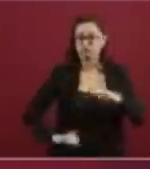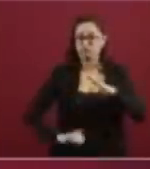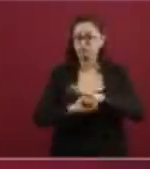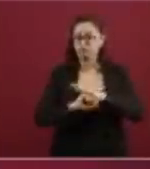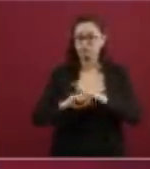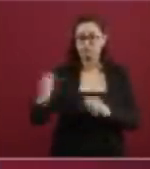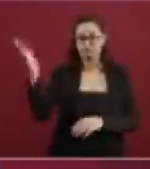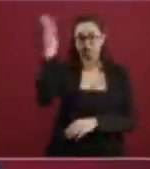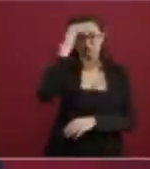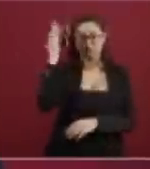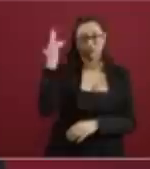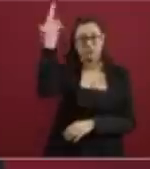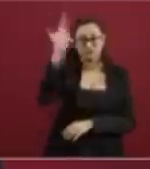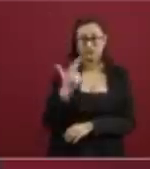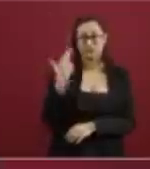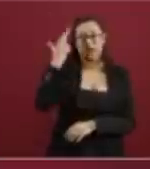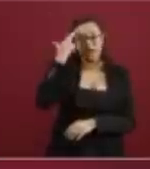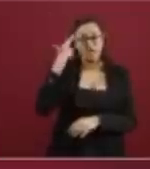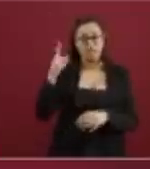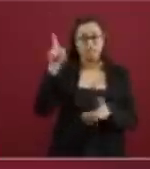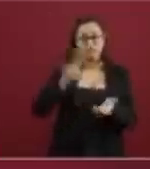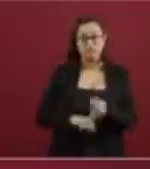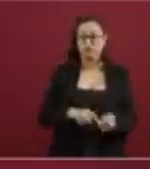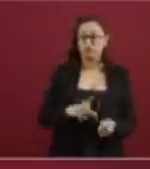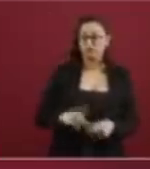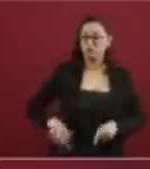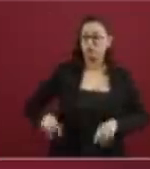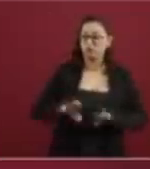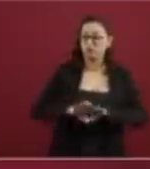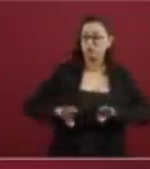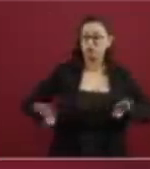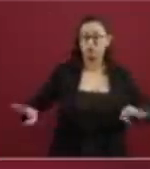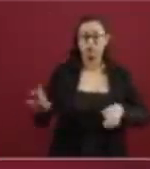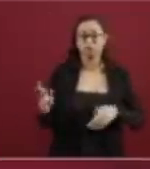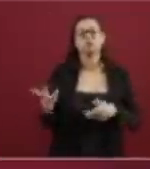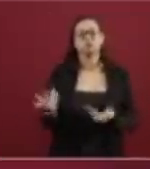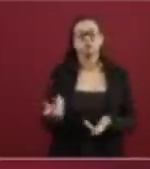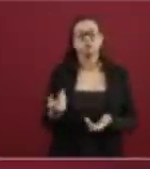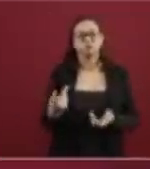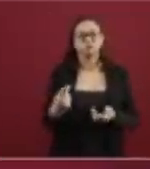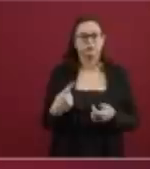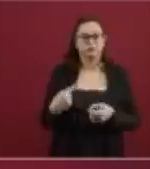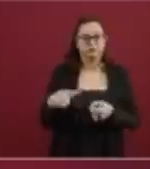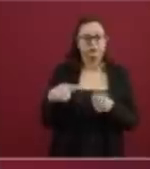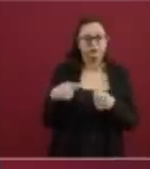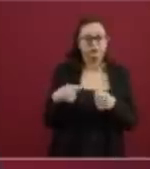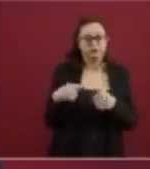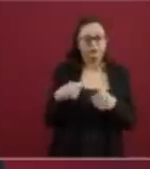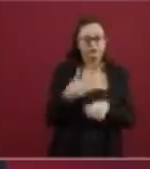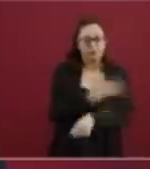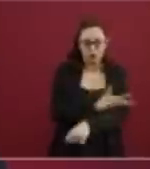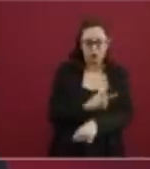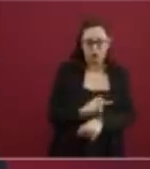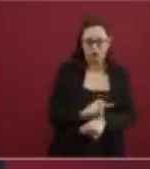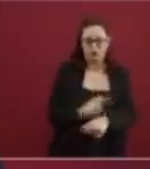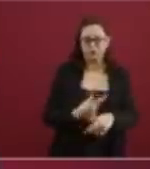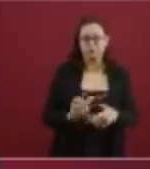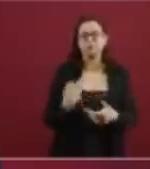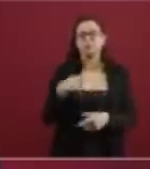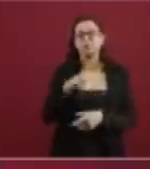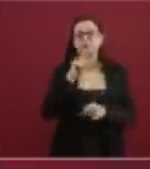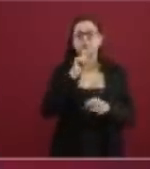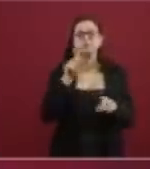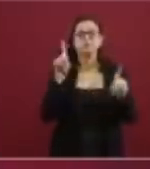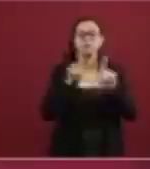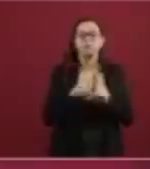democracia, no ocultar las cosas, pero también hay que cuidar, no afectar la dignidad de